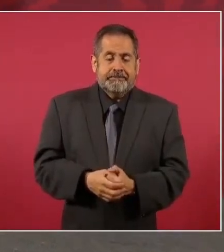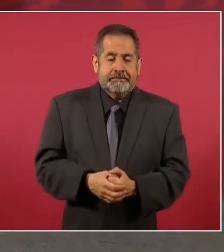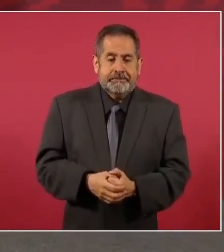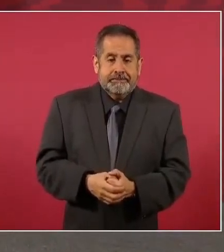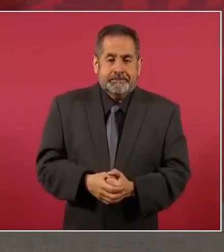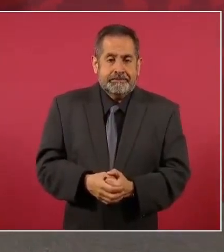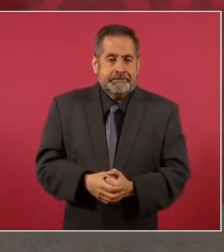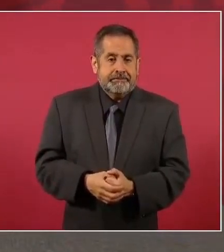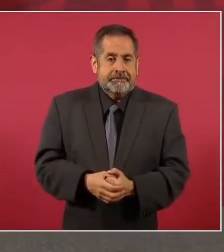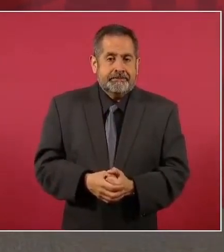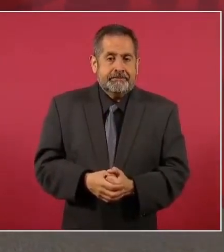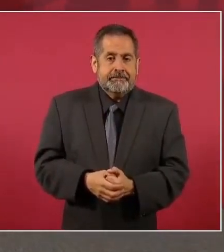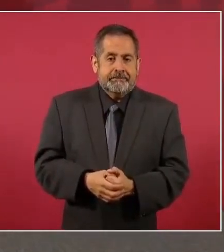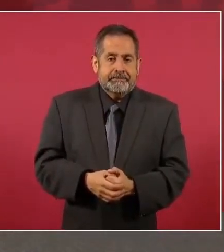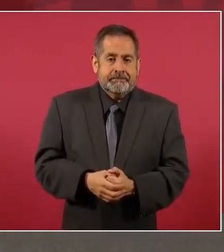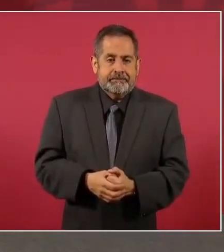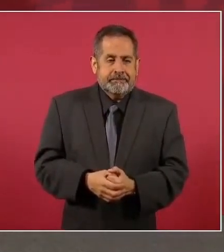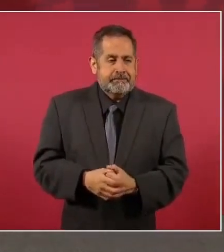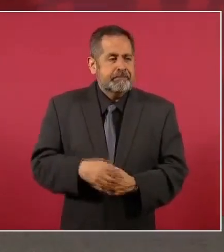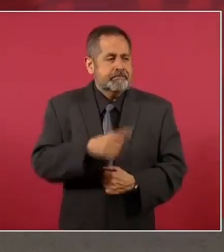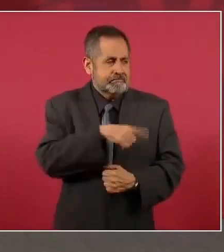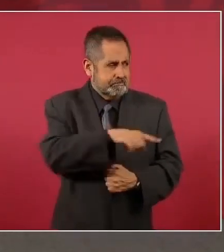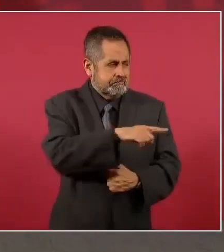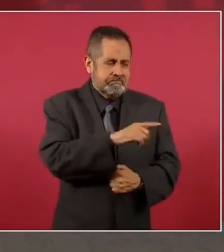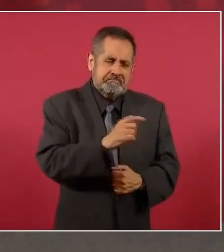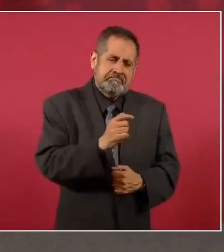pueden manipular